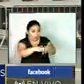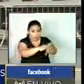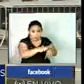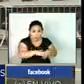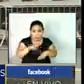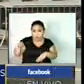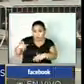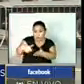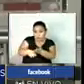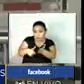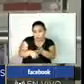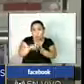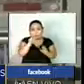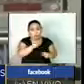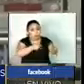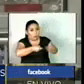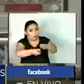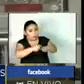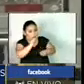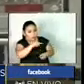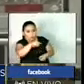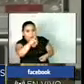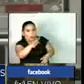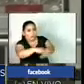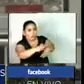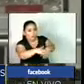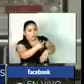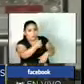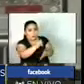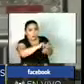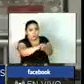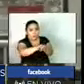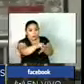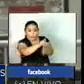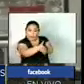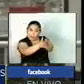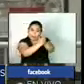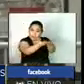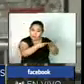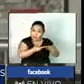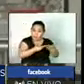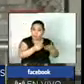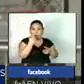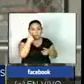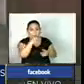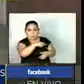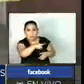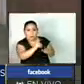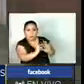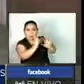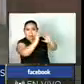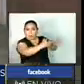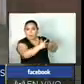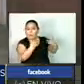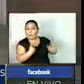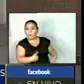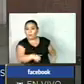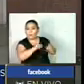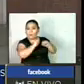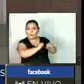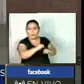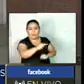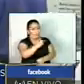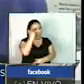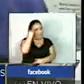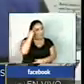al estado que los regula o se dirigieron a su estación de policía de Nueva York y pedir ayuda hacer algo en lugar de dejar los cuerpos ahí es